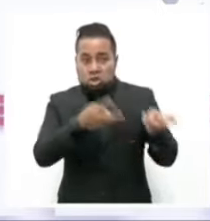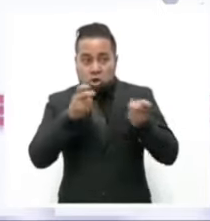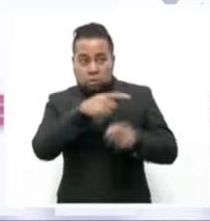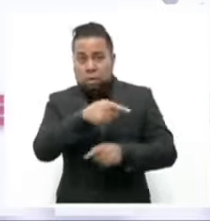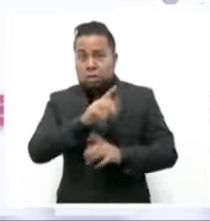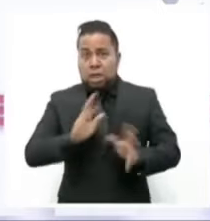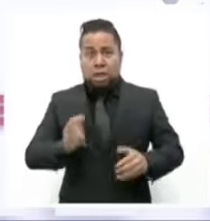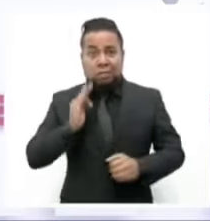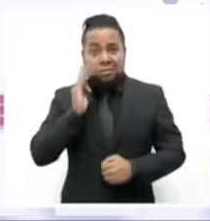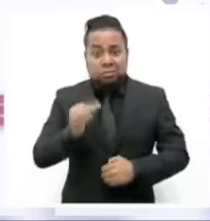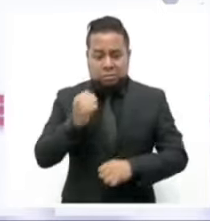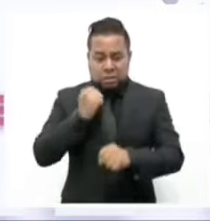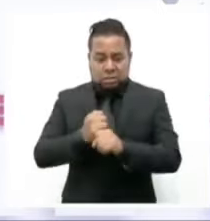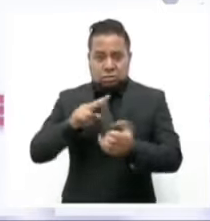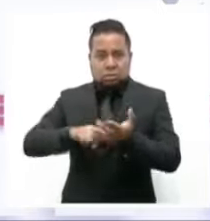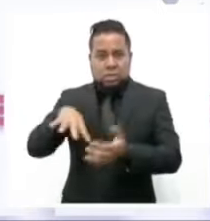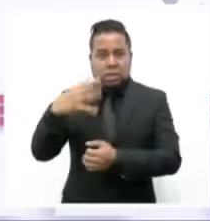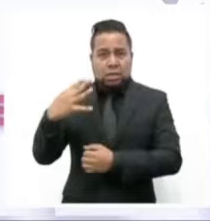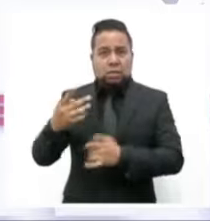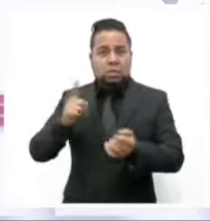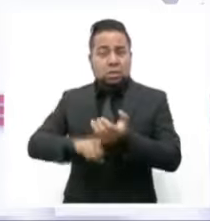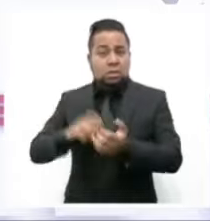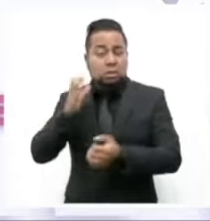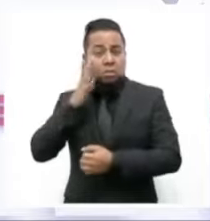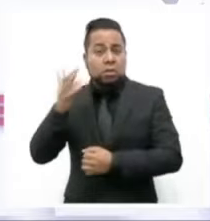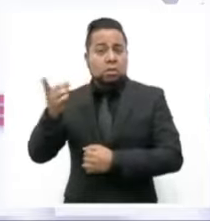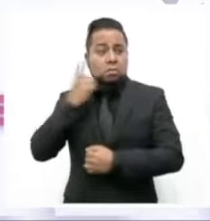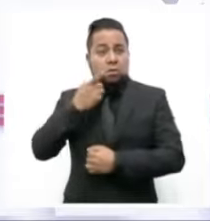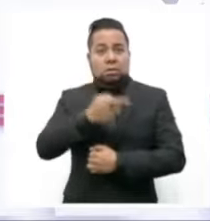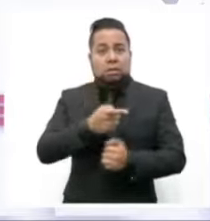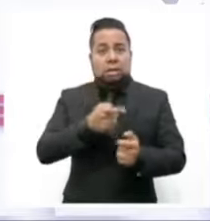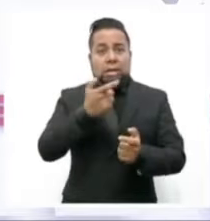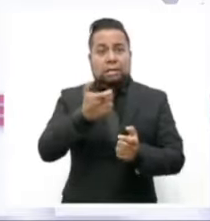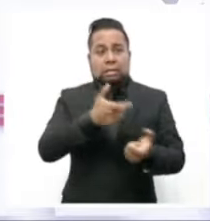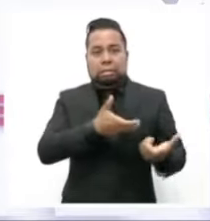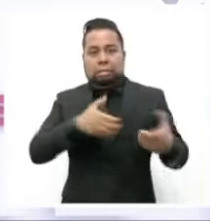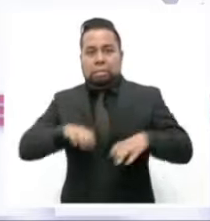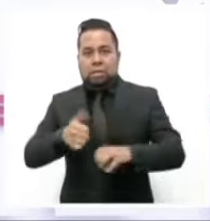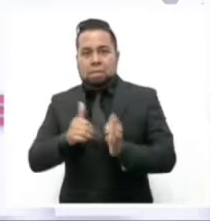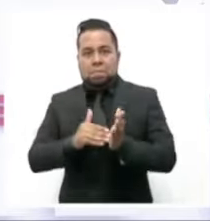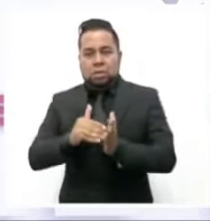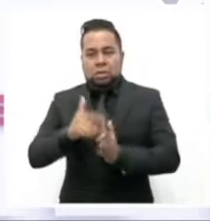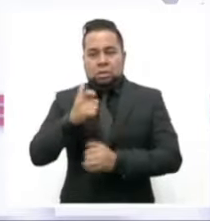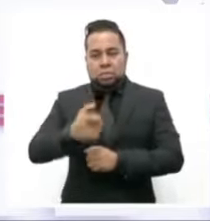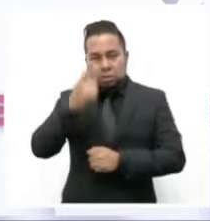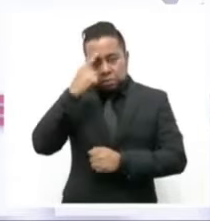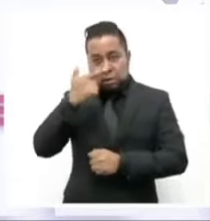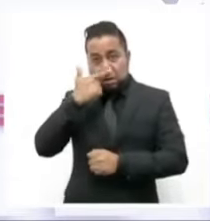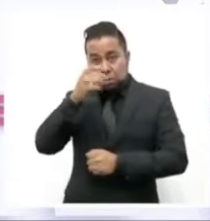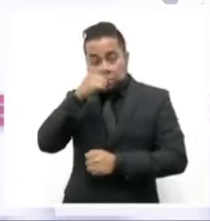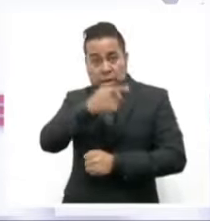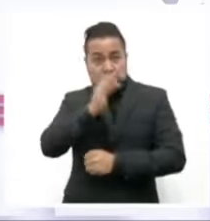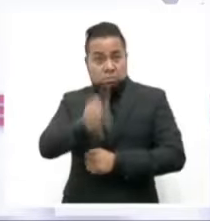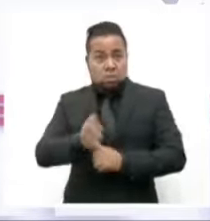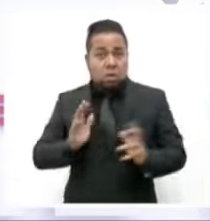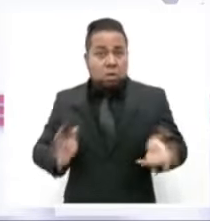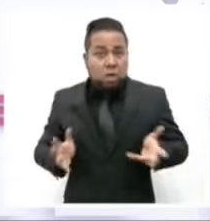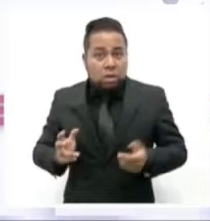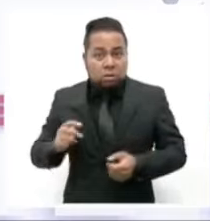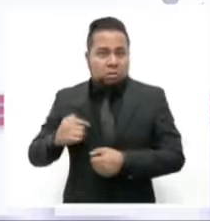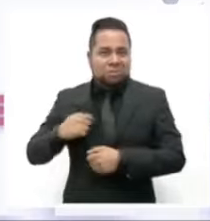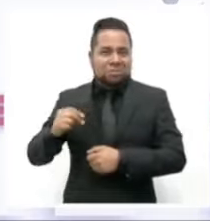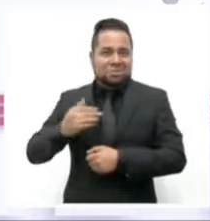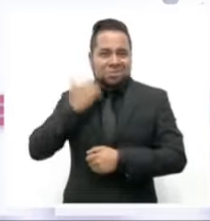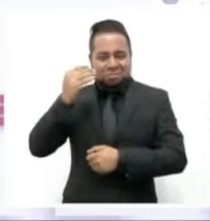admitió en el 2014 en el congreso desvió 6 millones de pesos para gabino cué no queremos